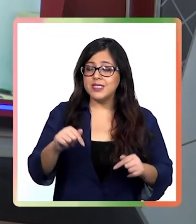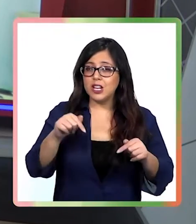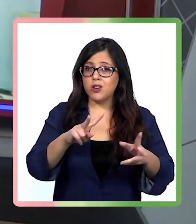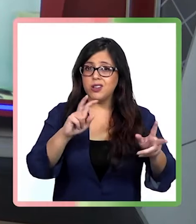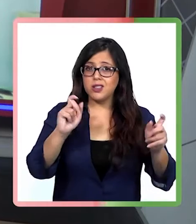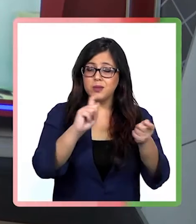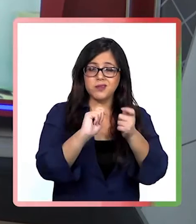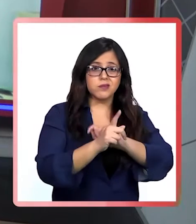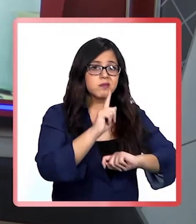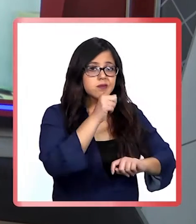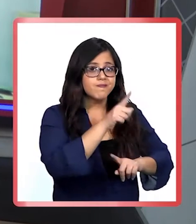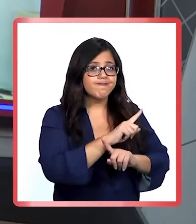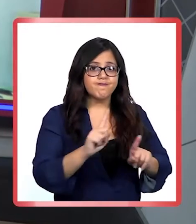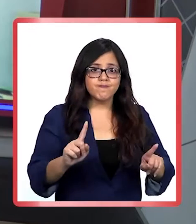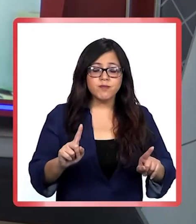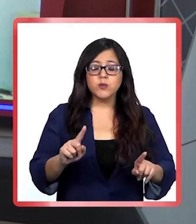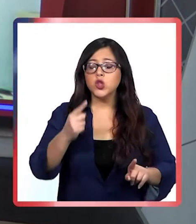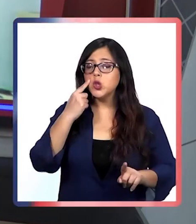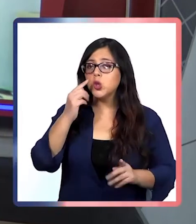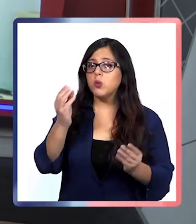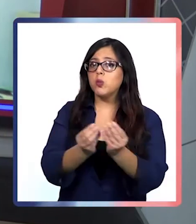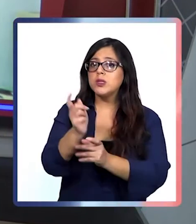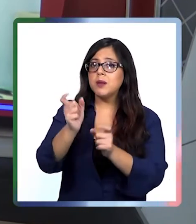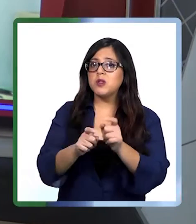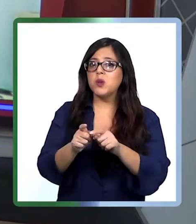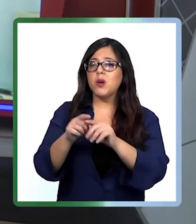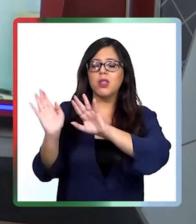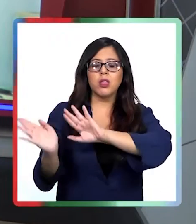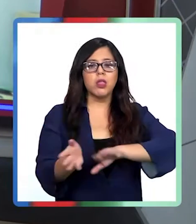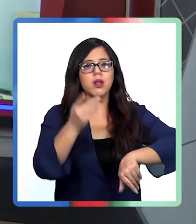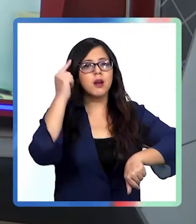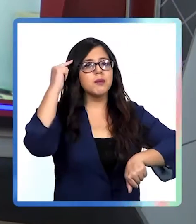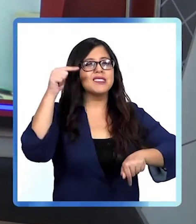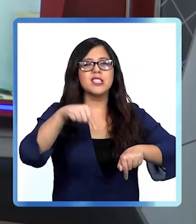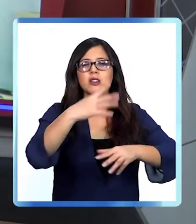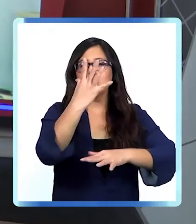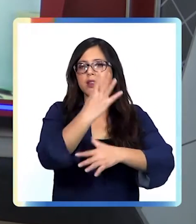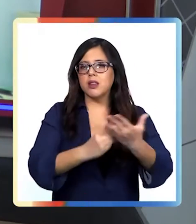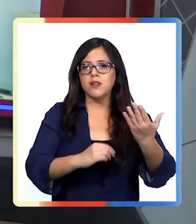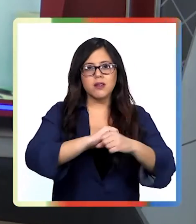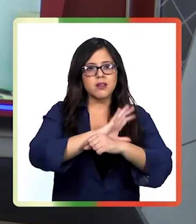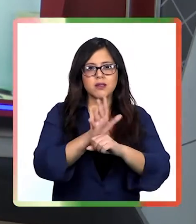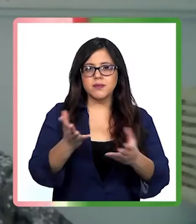periodo de acomodo, ¿eh? Y muchas personas, insisto, van a bajar la guardia porque creen que esto ya pasó.